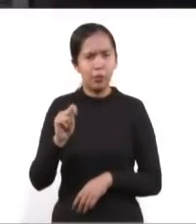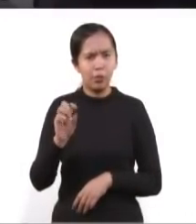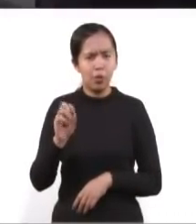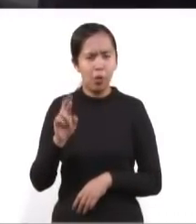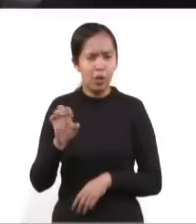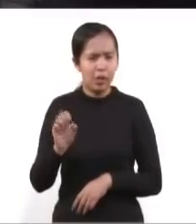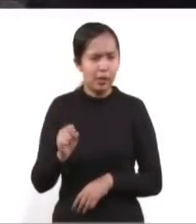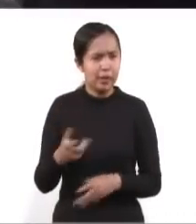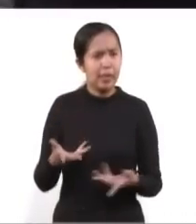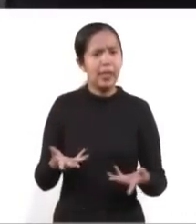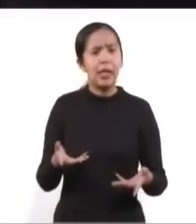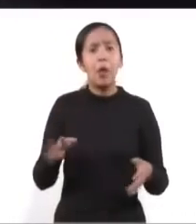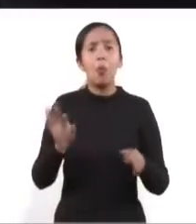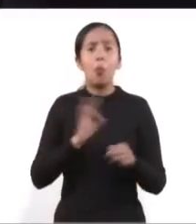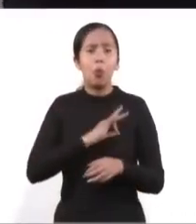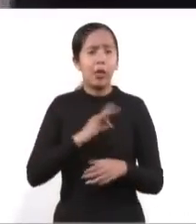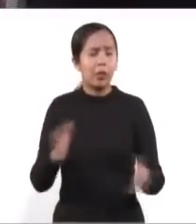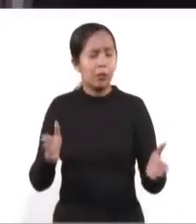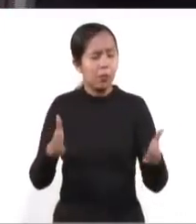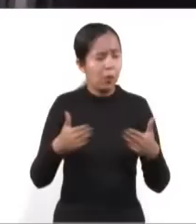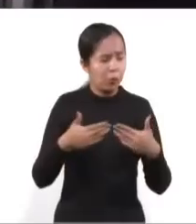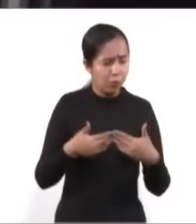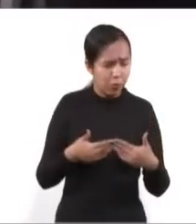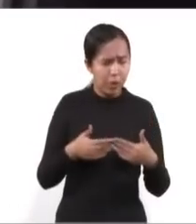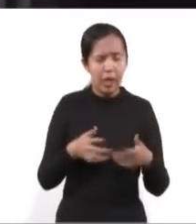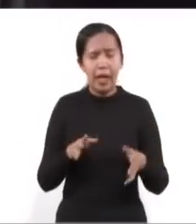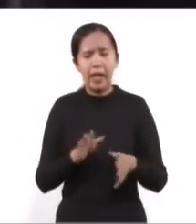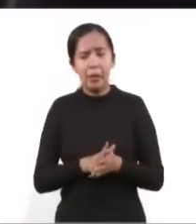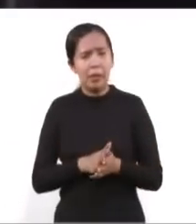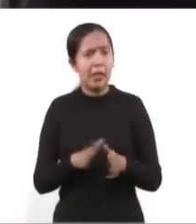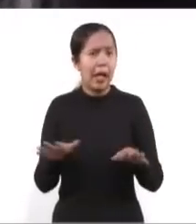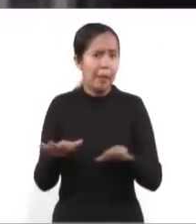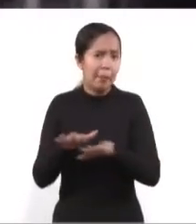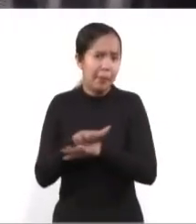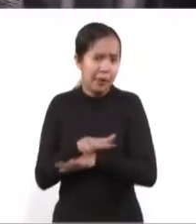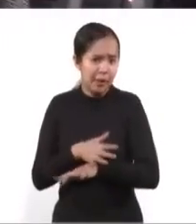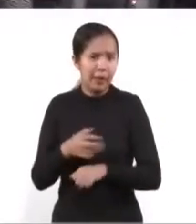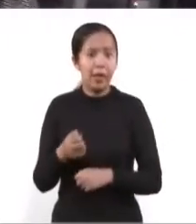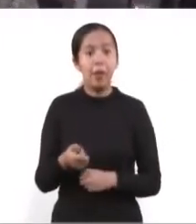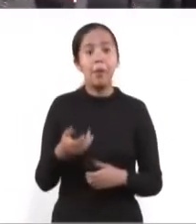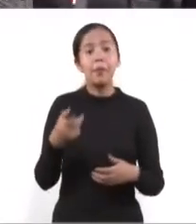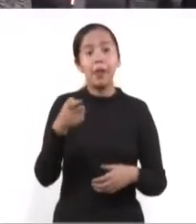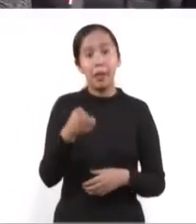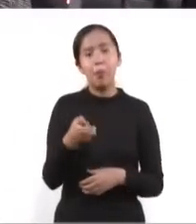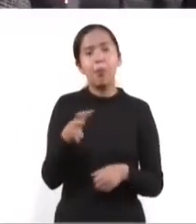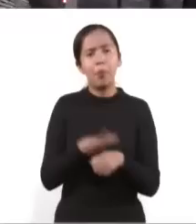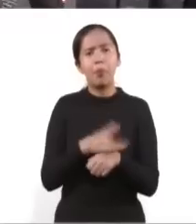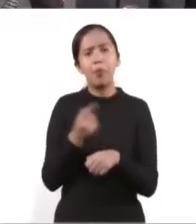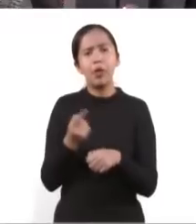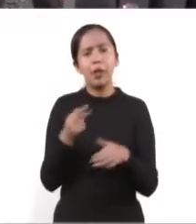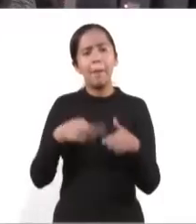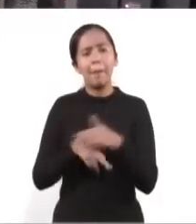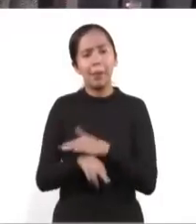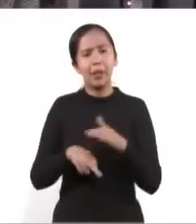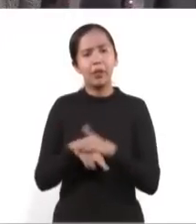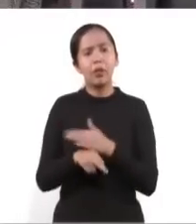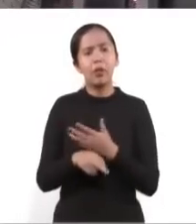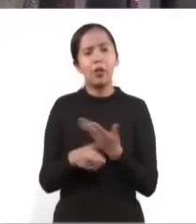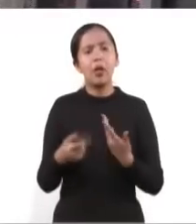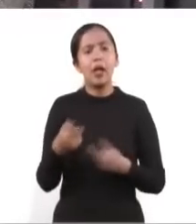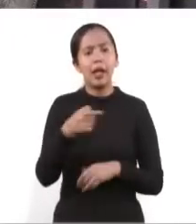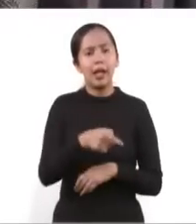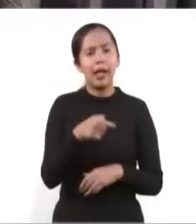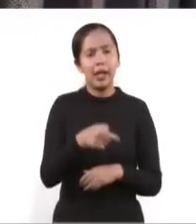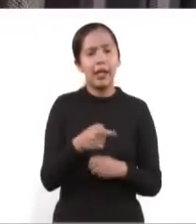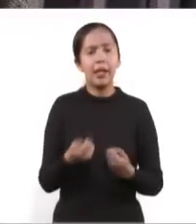cerrar, transferir, hacer todo el movimiento por la propia filosofía de operación del metro que exige que sea alternada. Entonces un circuito